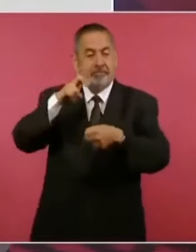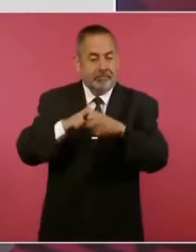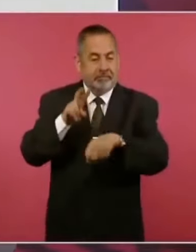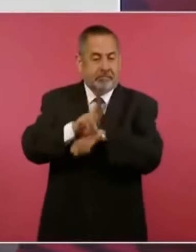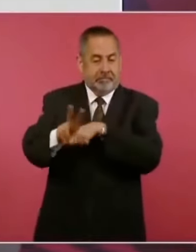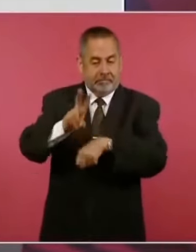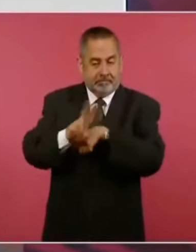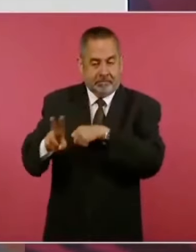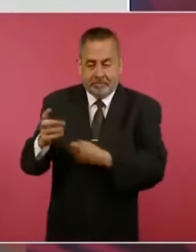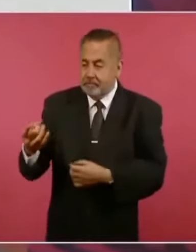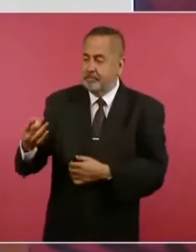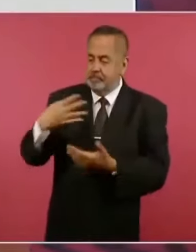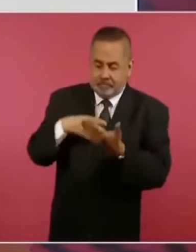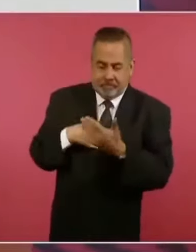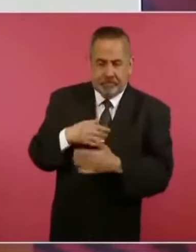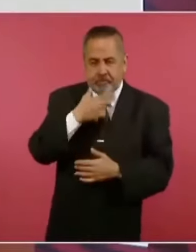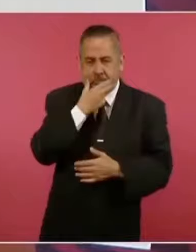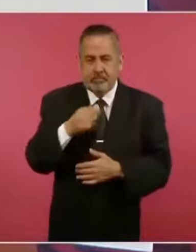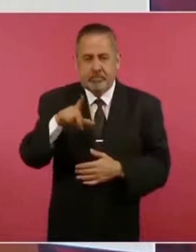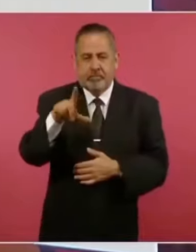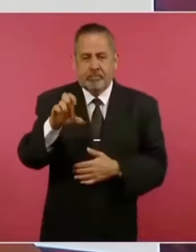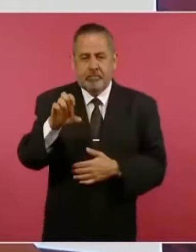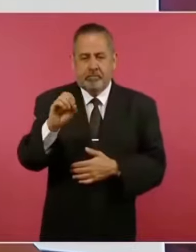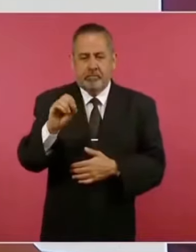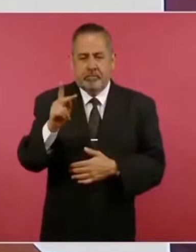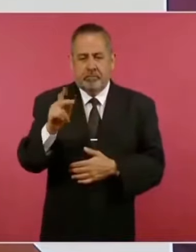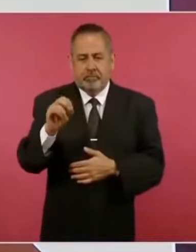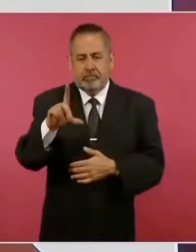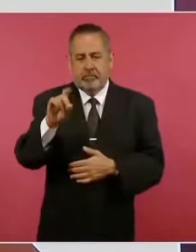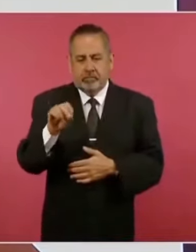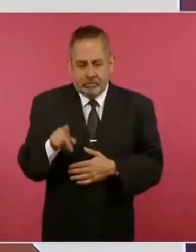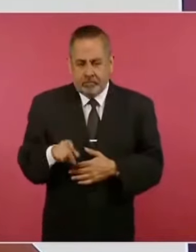Venezuela Leopoldo de gies